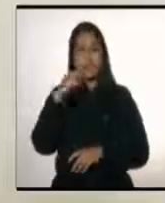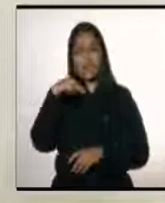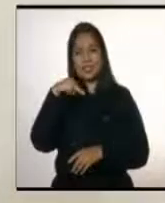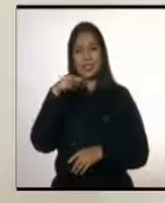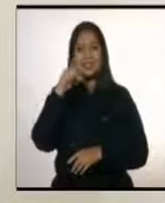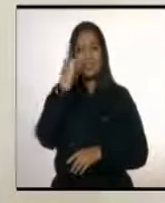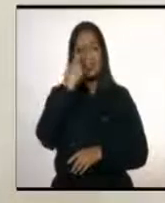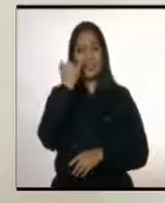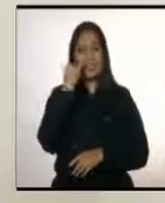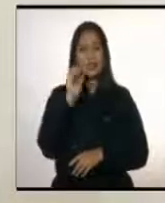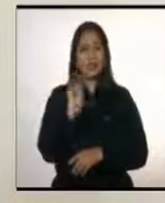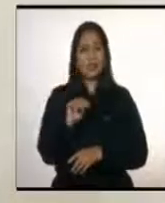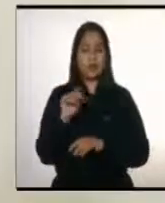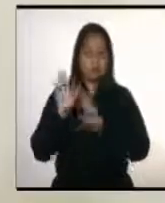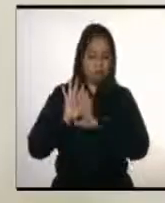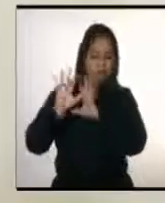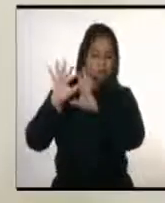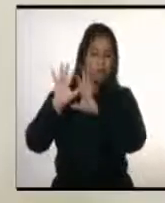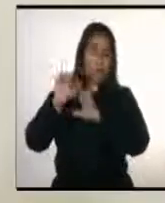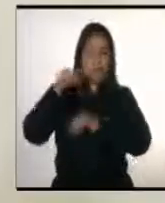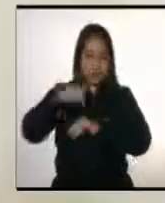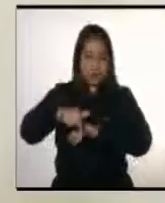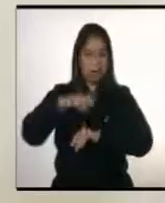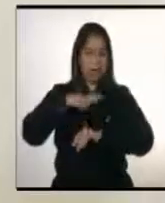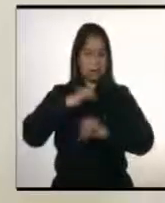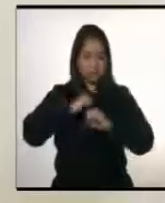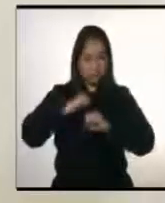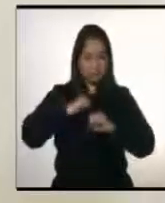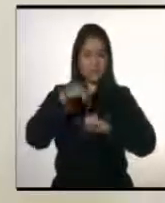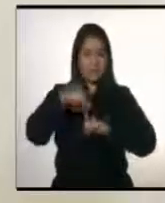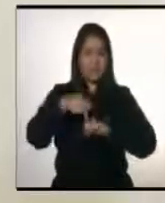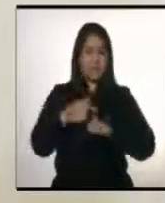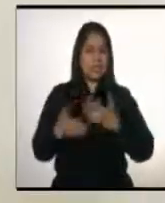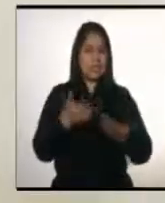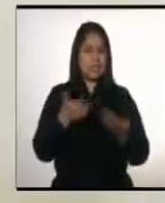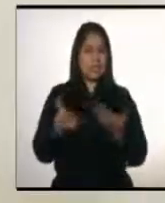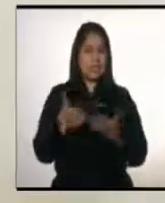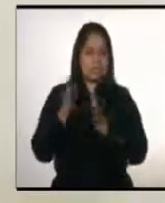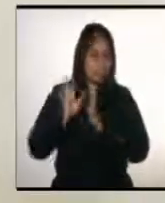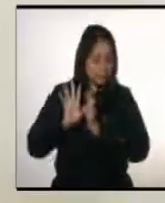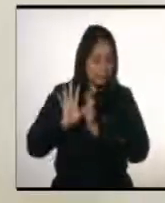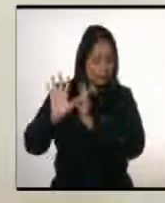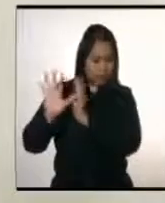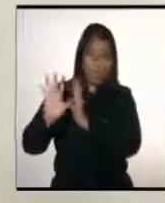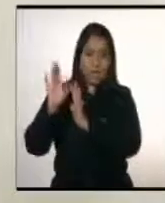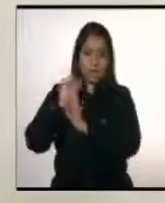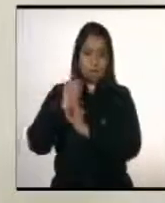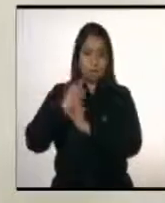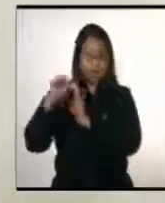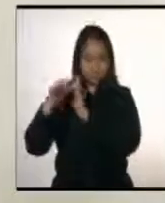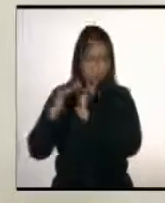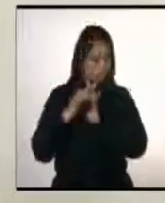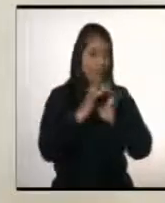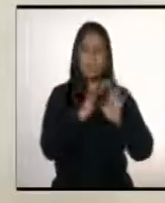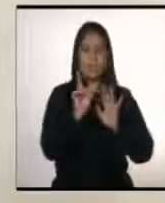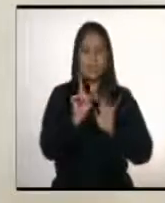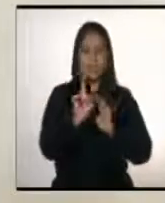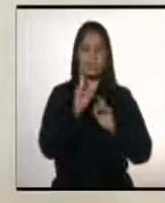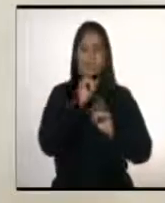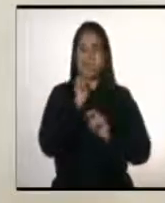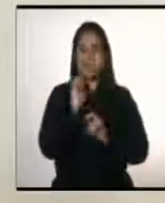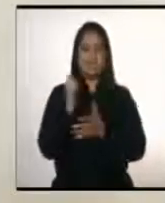día de hoy, tener esa posibilidad de que el virus no se esparza nos ha